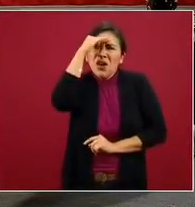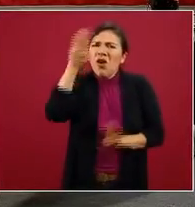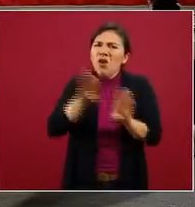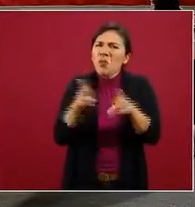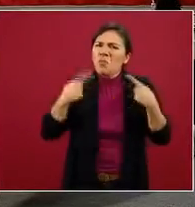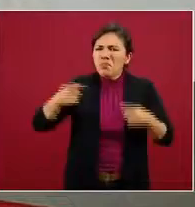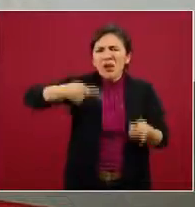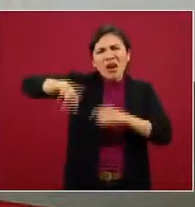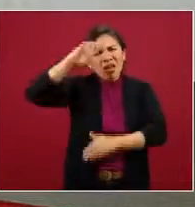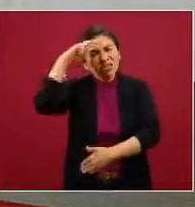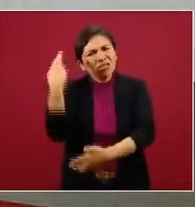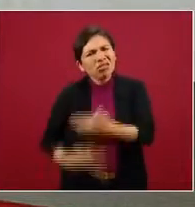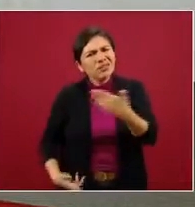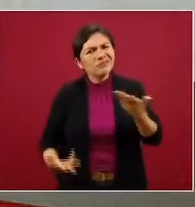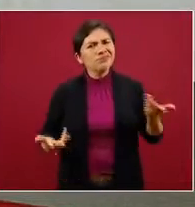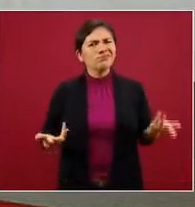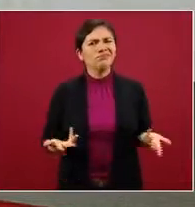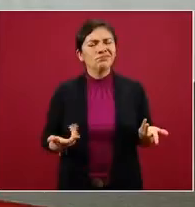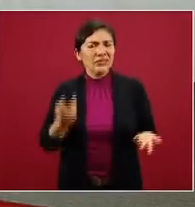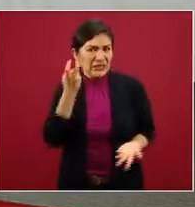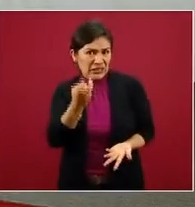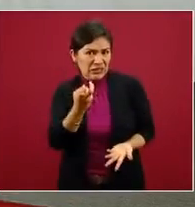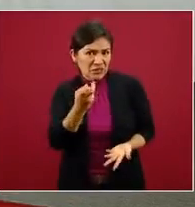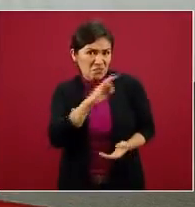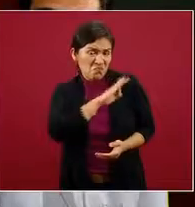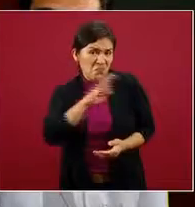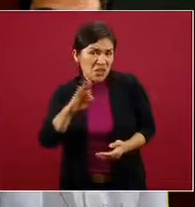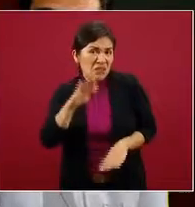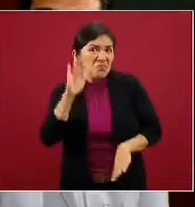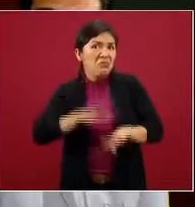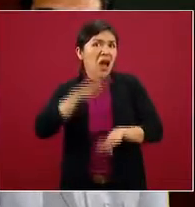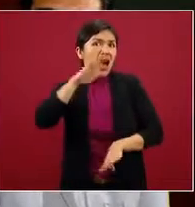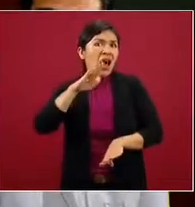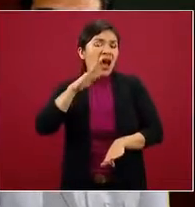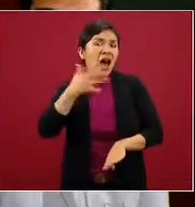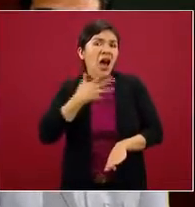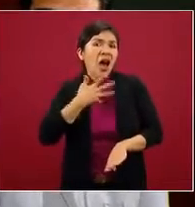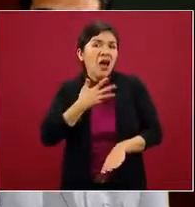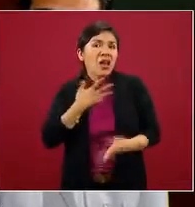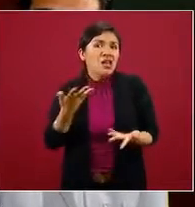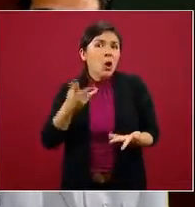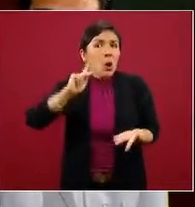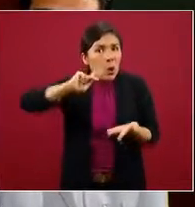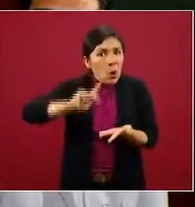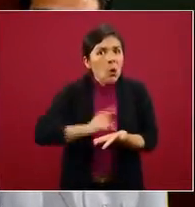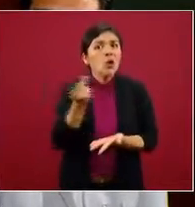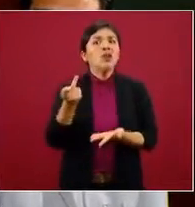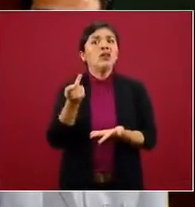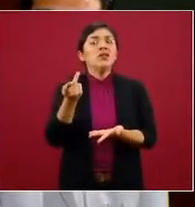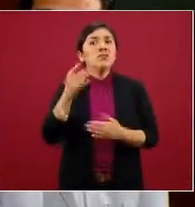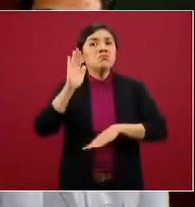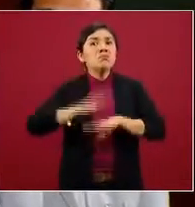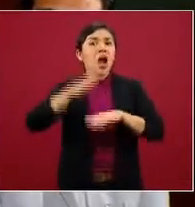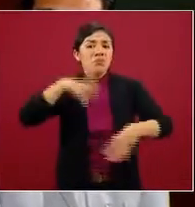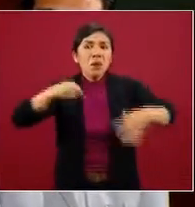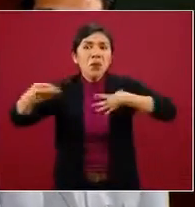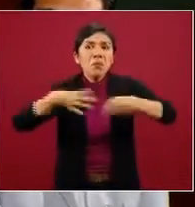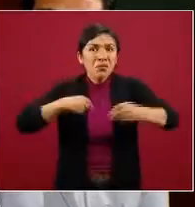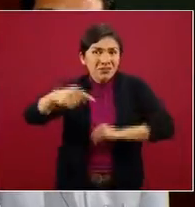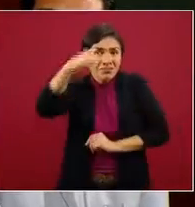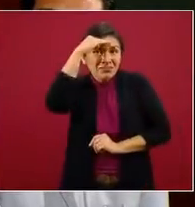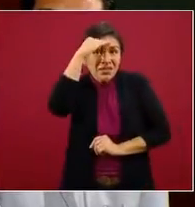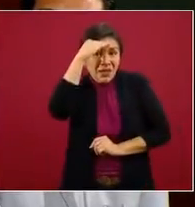indisciplina en la ciudadanía. ¿Esto no ocasionaría el asunto de que pueda nuevamente aumentar los